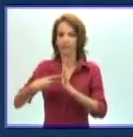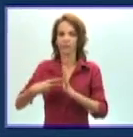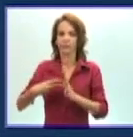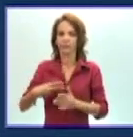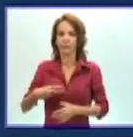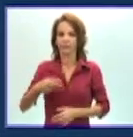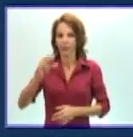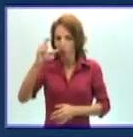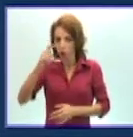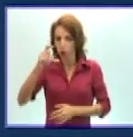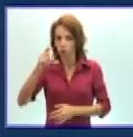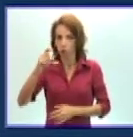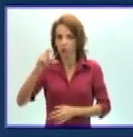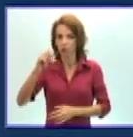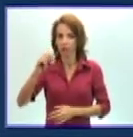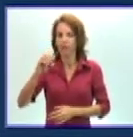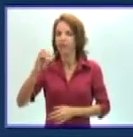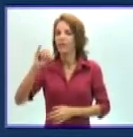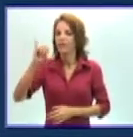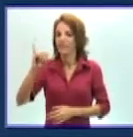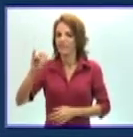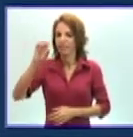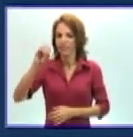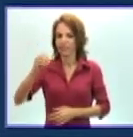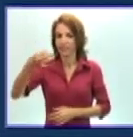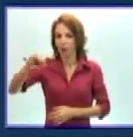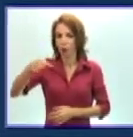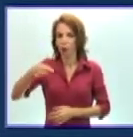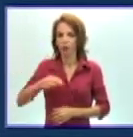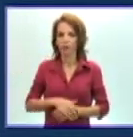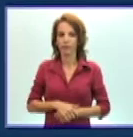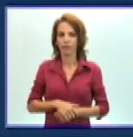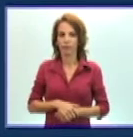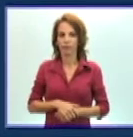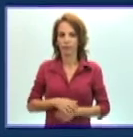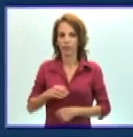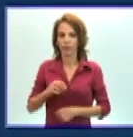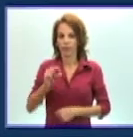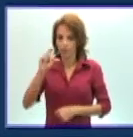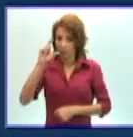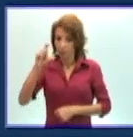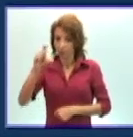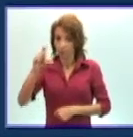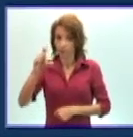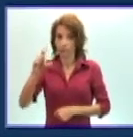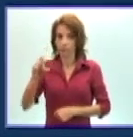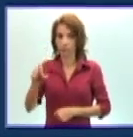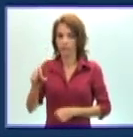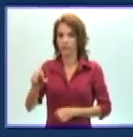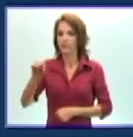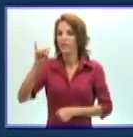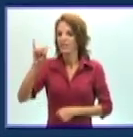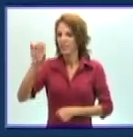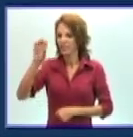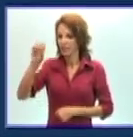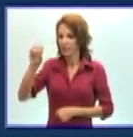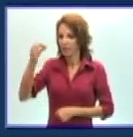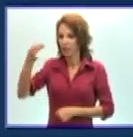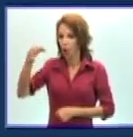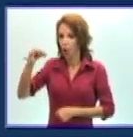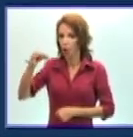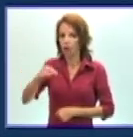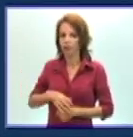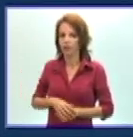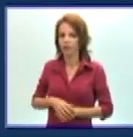las 60 hojas, es decir, el grosor de las 60 hojas, que es un valor de 7 milímetros,